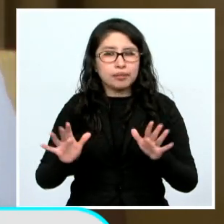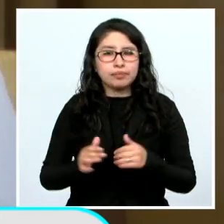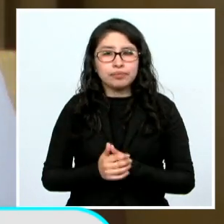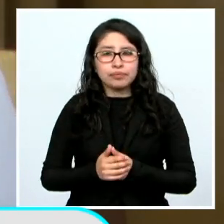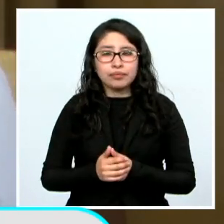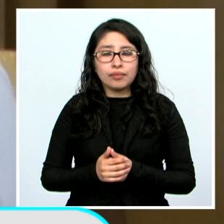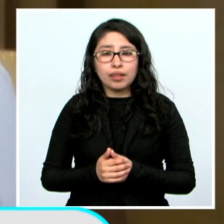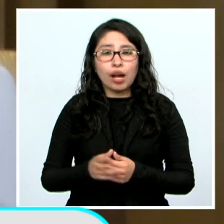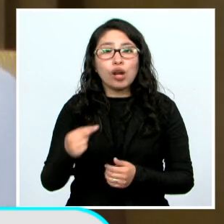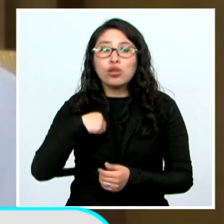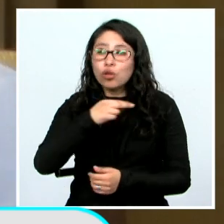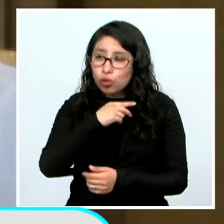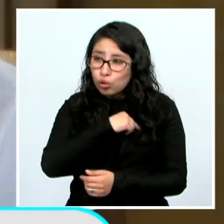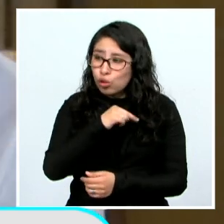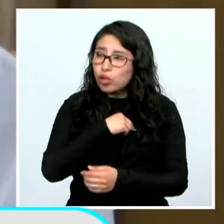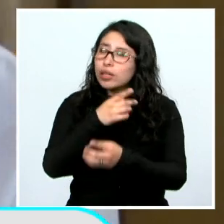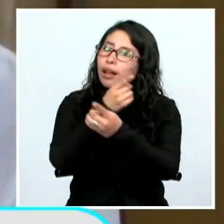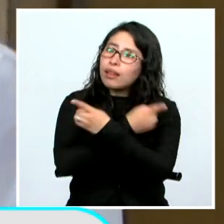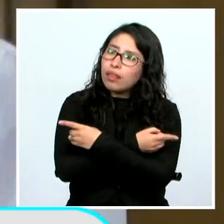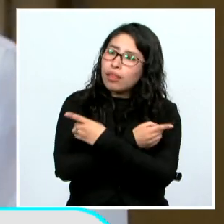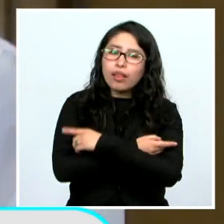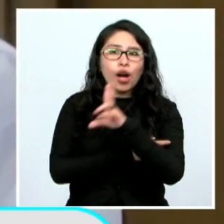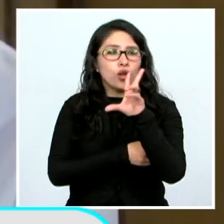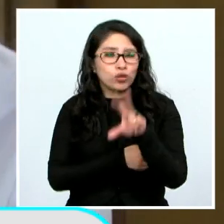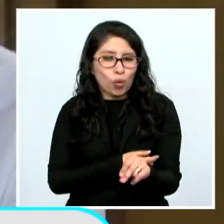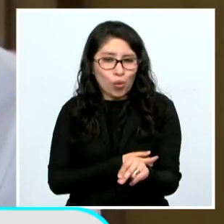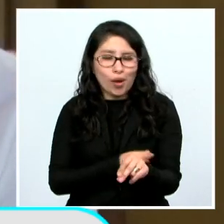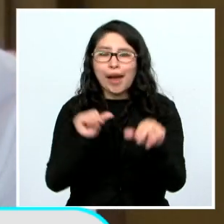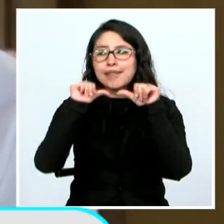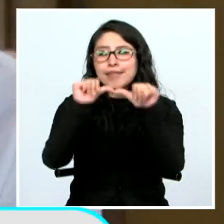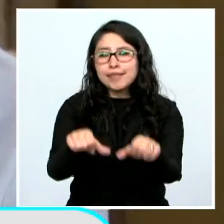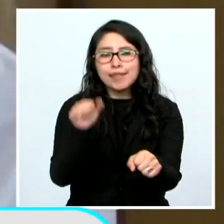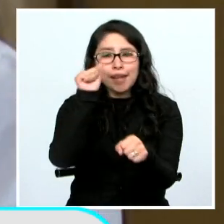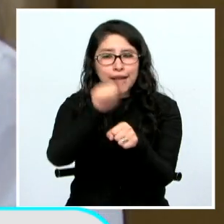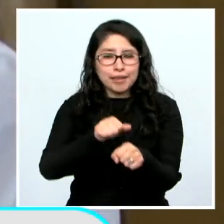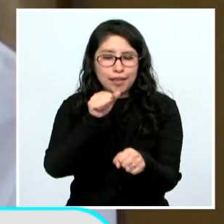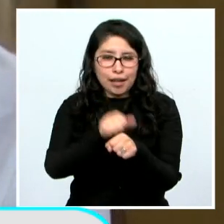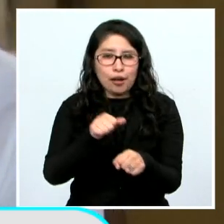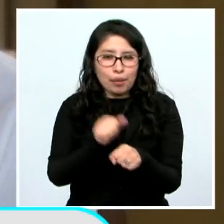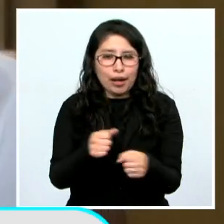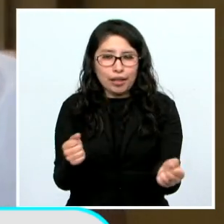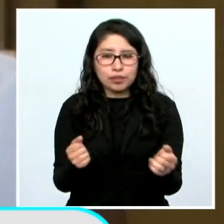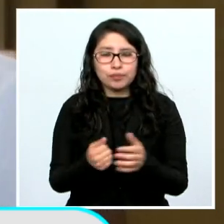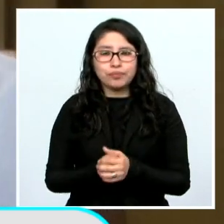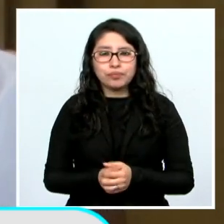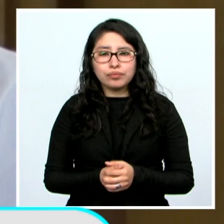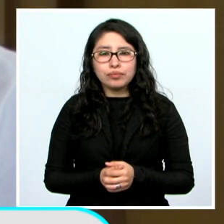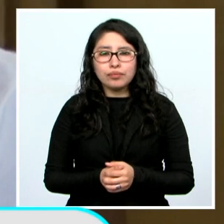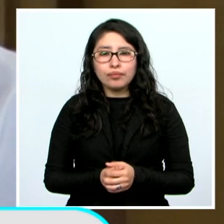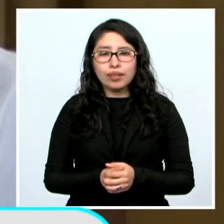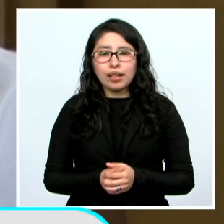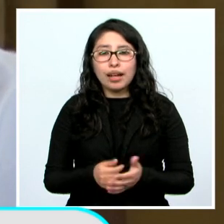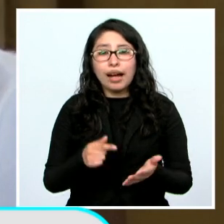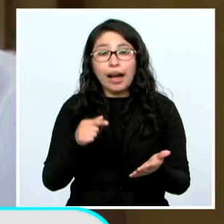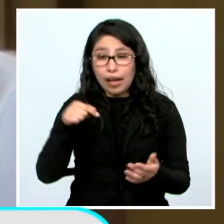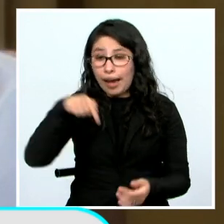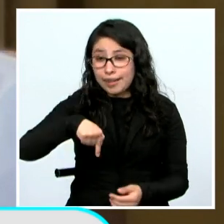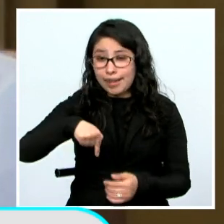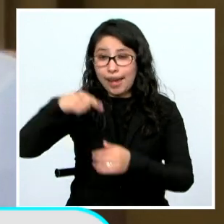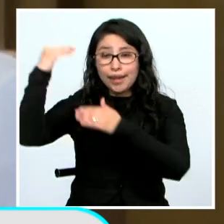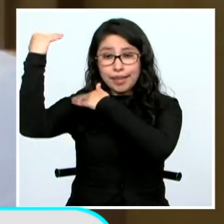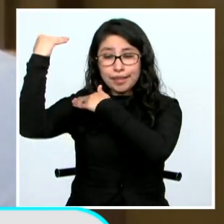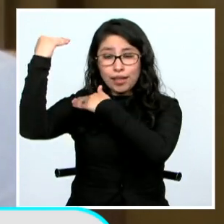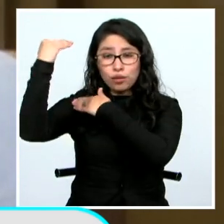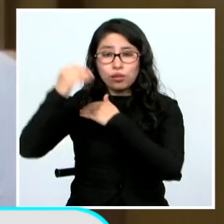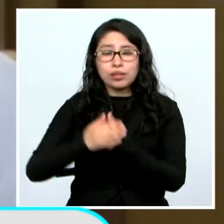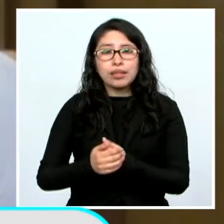quedamos ahí tampoco, Juan Carlos. Hemos lanzado y he tenido el privilegio de poder hacerlo yo misma acá en Santa Cruz, los